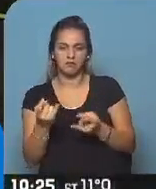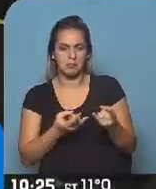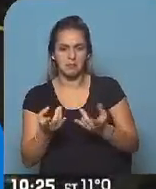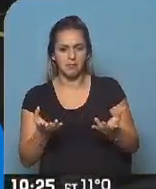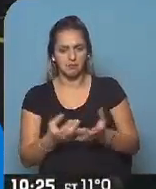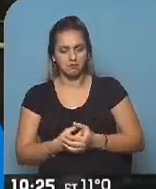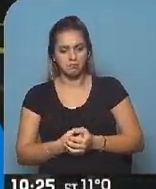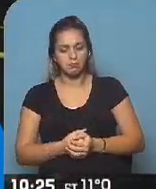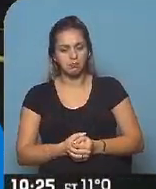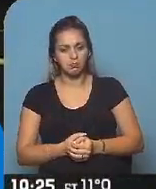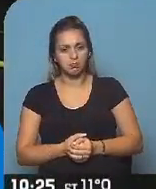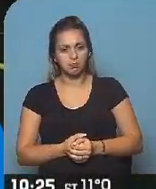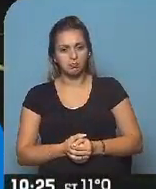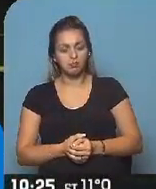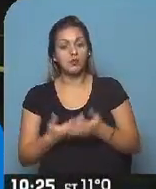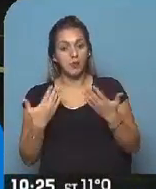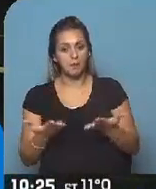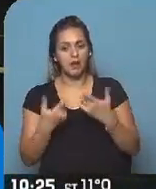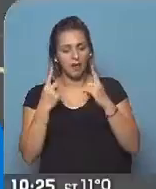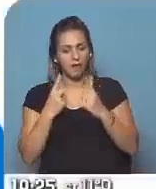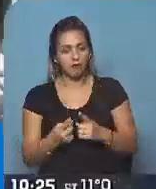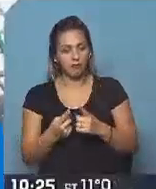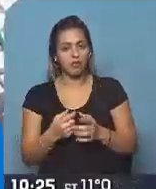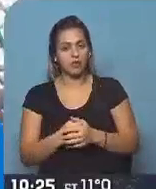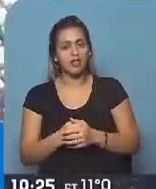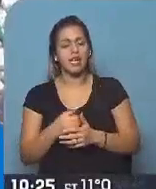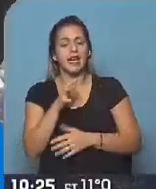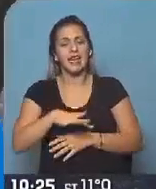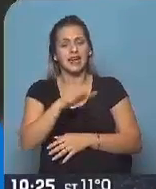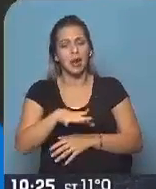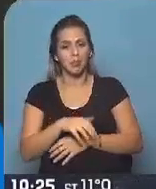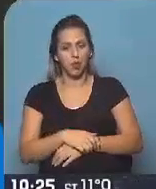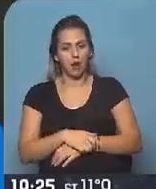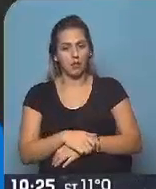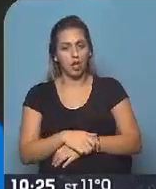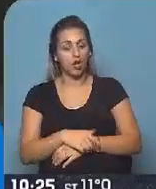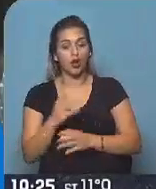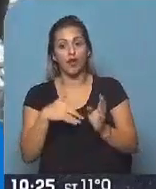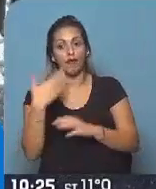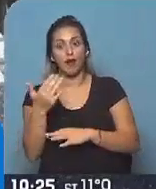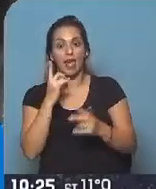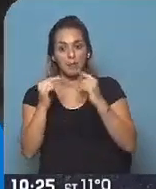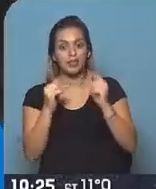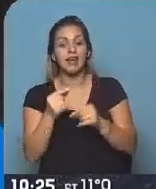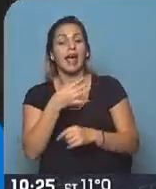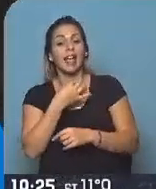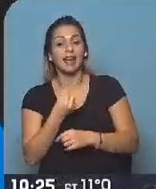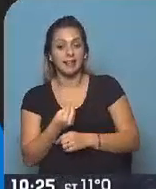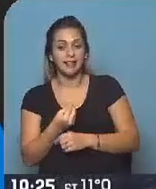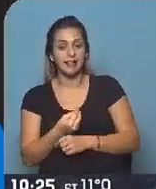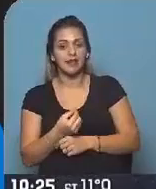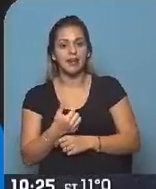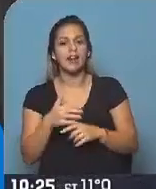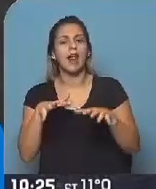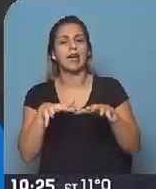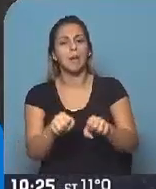Para mantener ese ajuste y que el pueblo nos haga a protestar, quieren imponer la